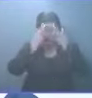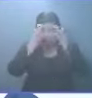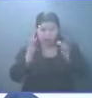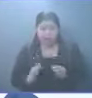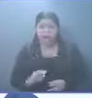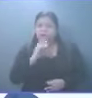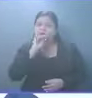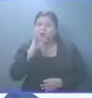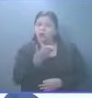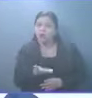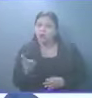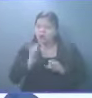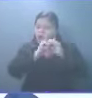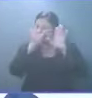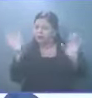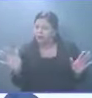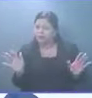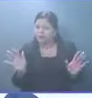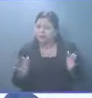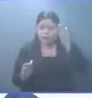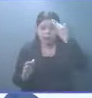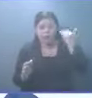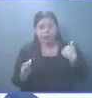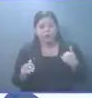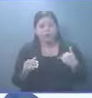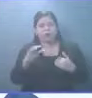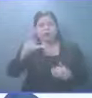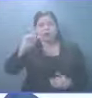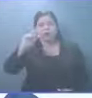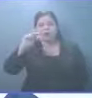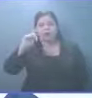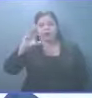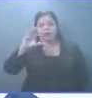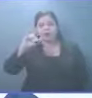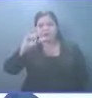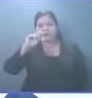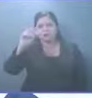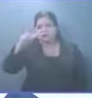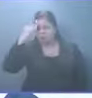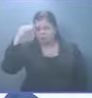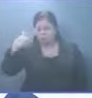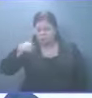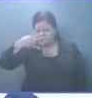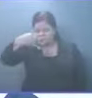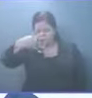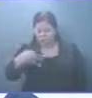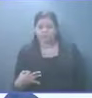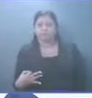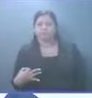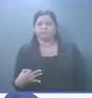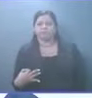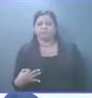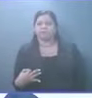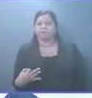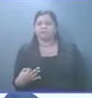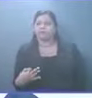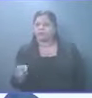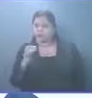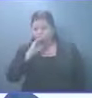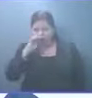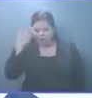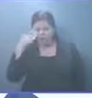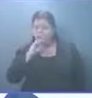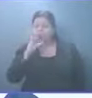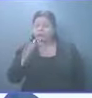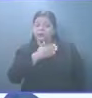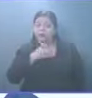las cosas tal como ocurrieron, y es la señora canciller, una mujer distinguida, una mujer de altos quilates, y dice, el